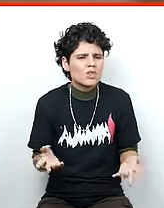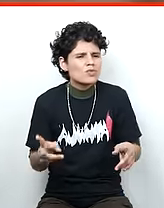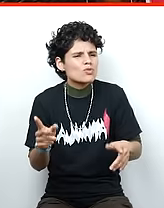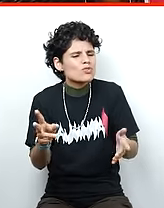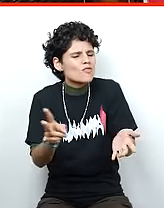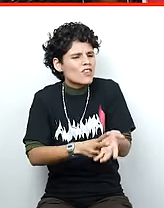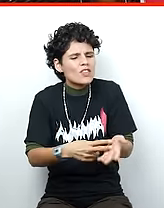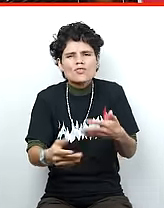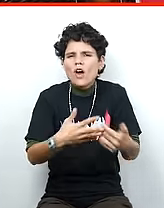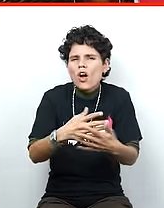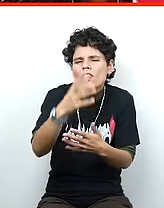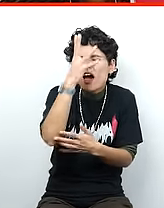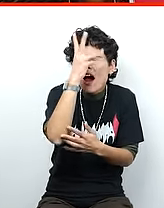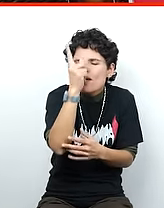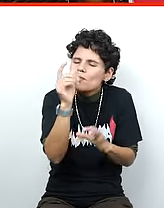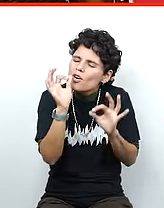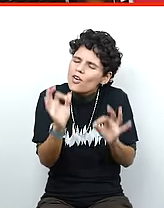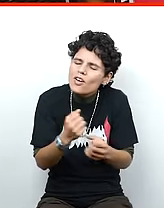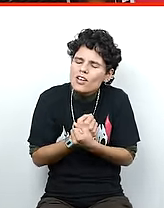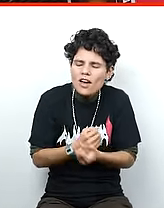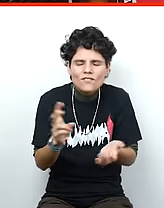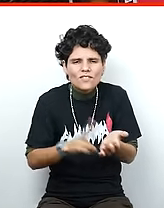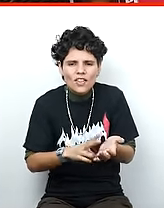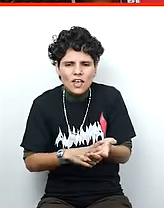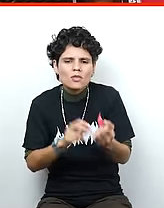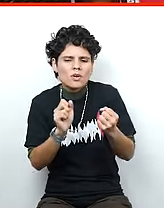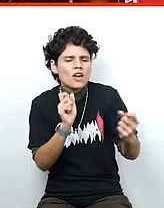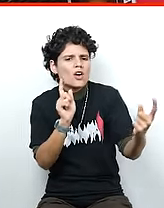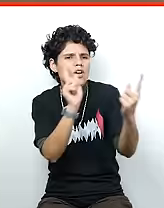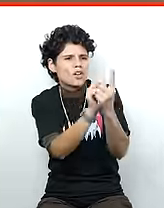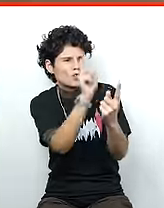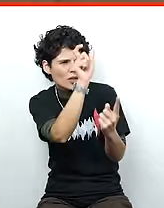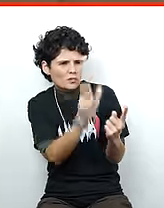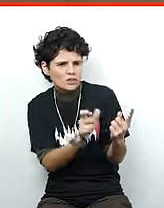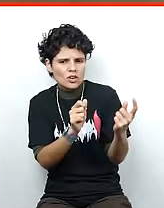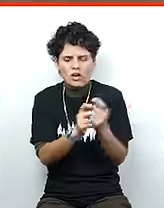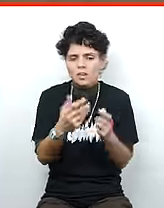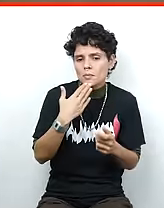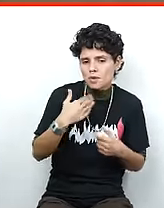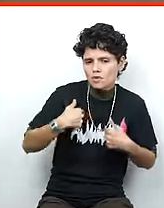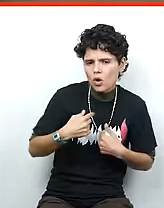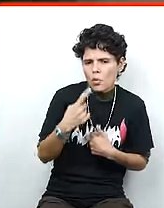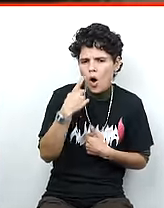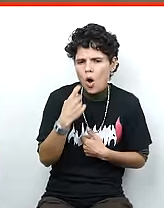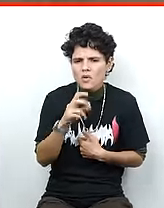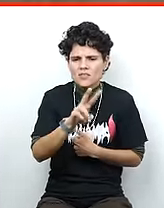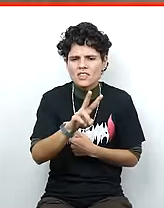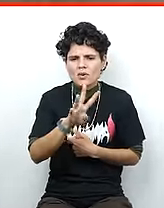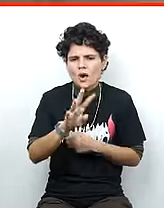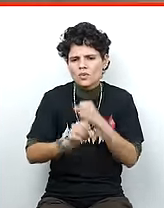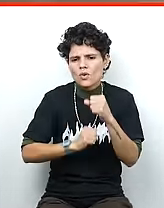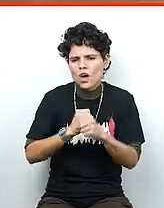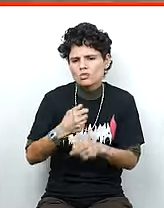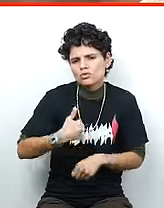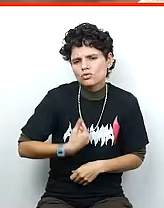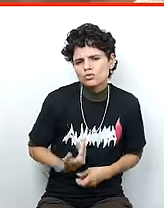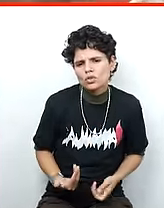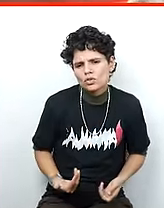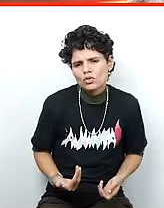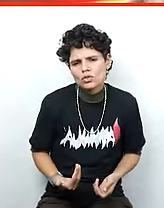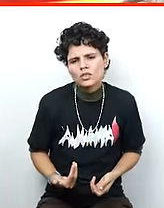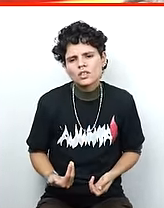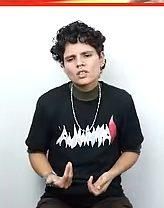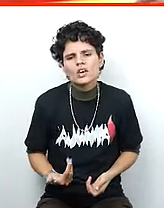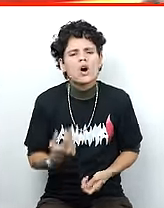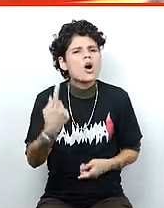contáis el amor verdadero, pues, ¿me entendí? No, aunque pueda tenerlo contigo, no sé, es que igual uno es hombre, yo tengo 24 años, entonces como